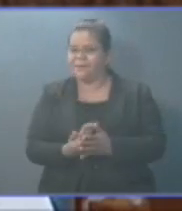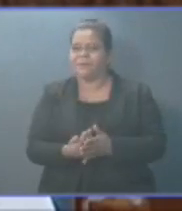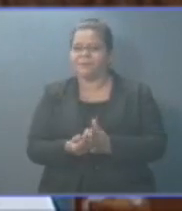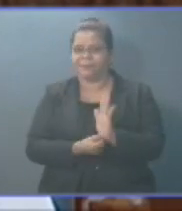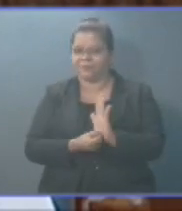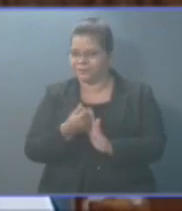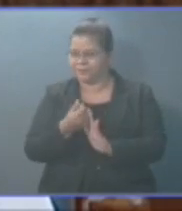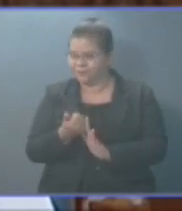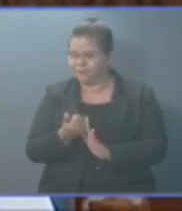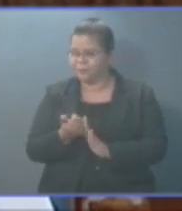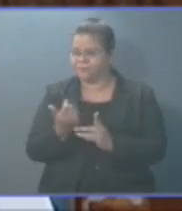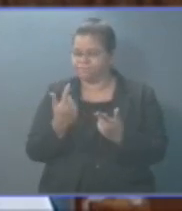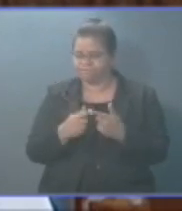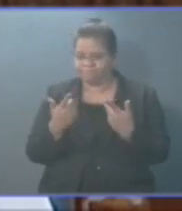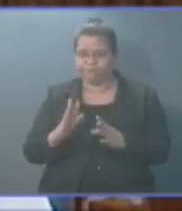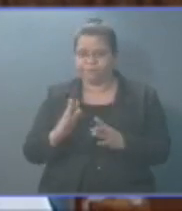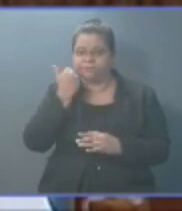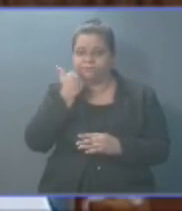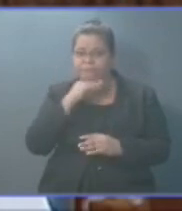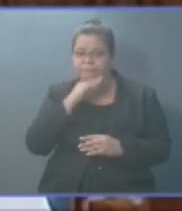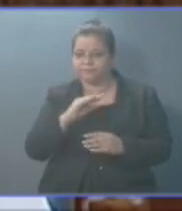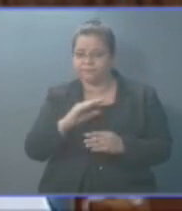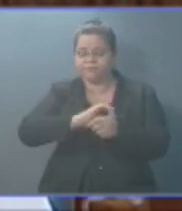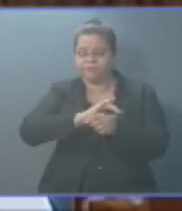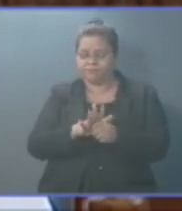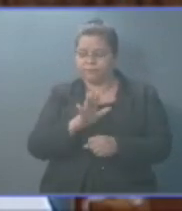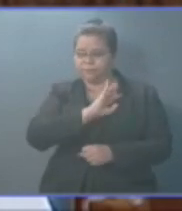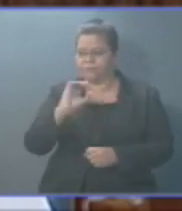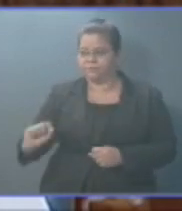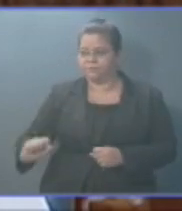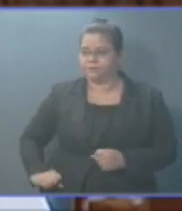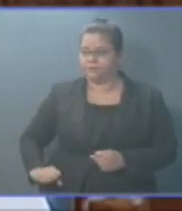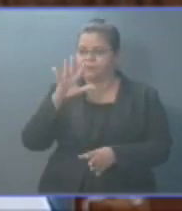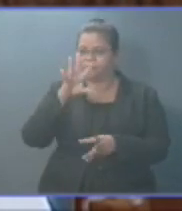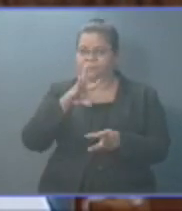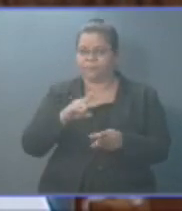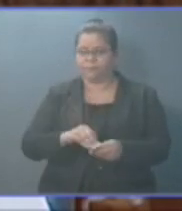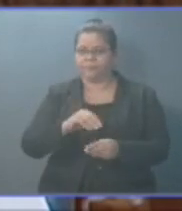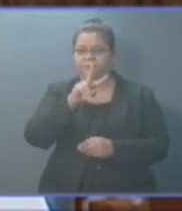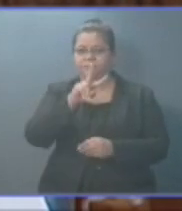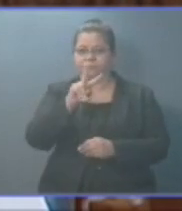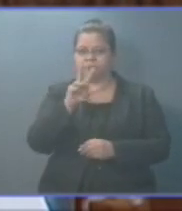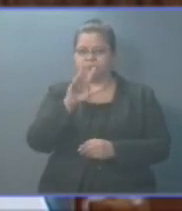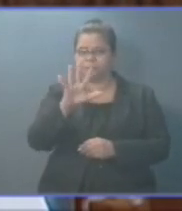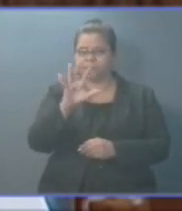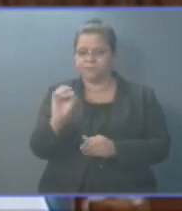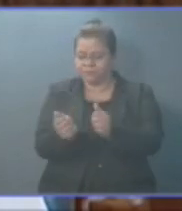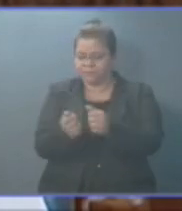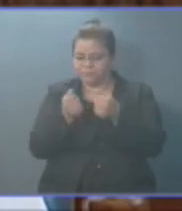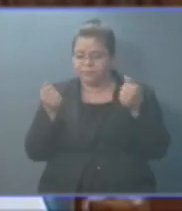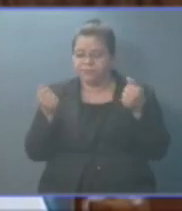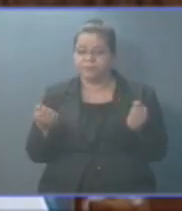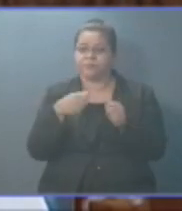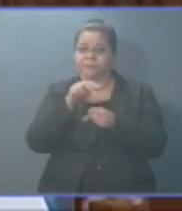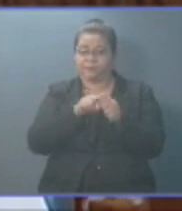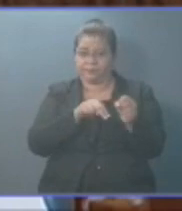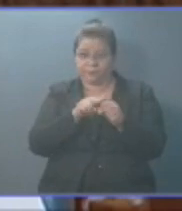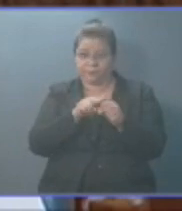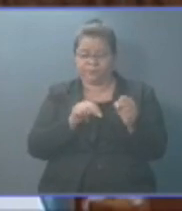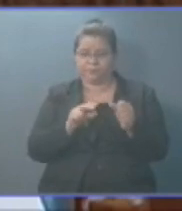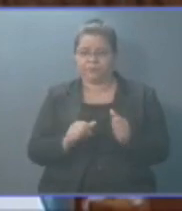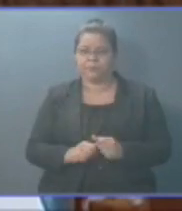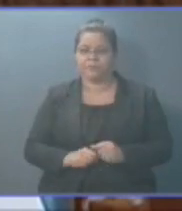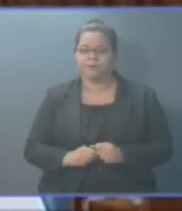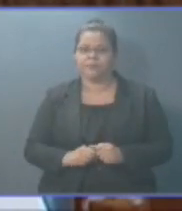Económica causada por el COVID-19 en El Salvador, por un monto de hasta $250 millones de los